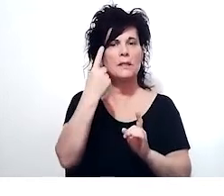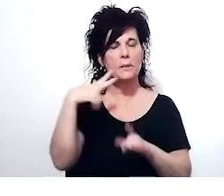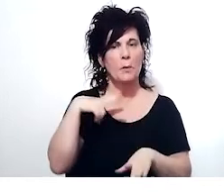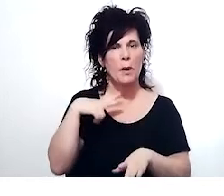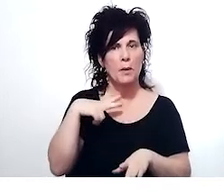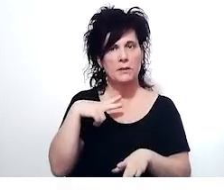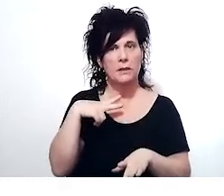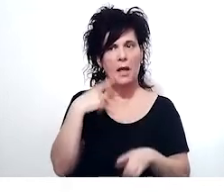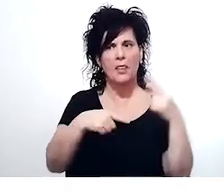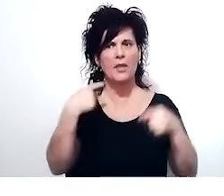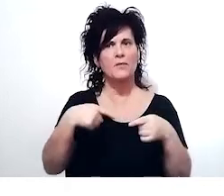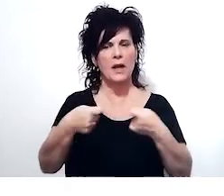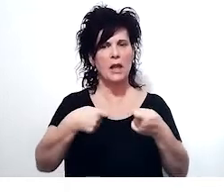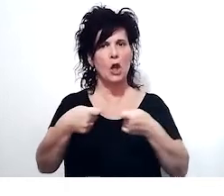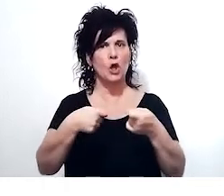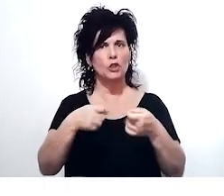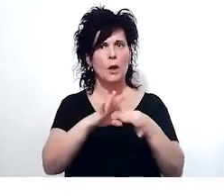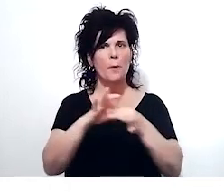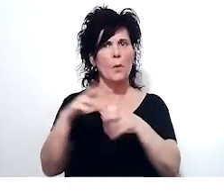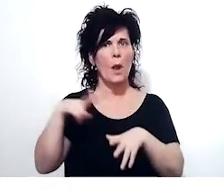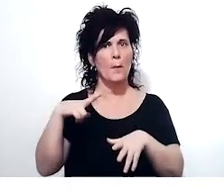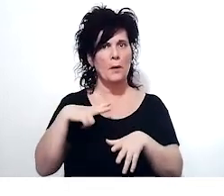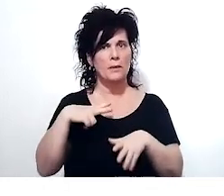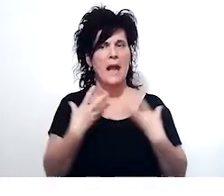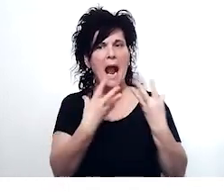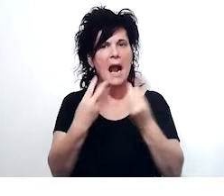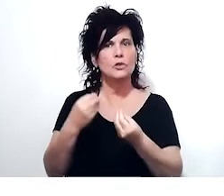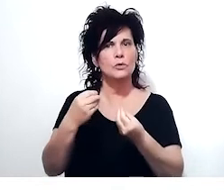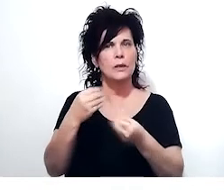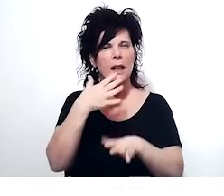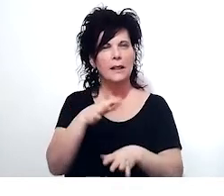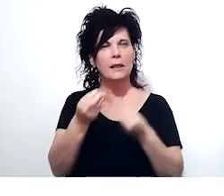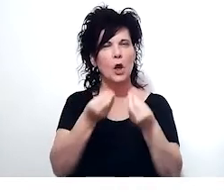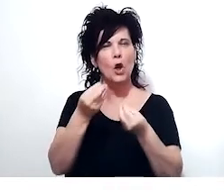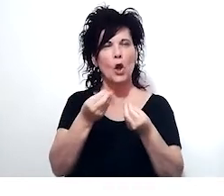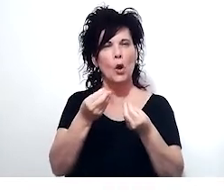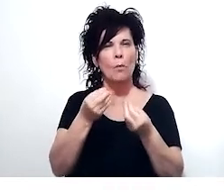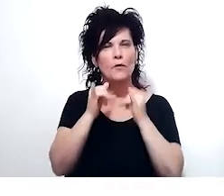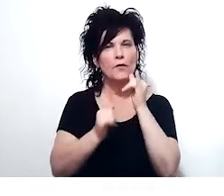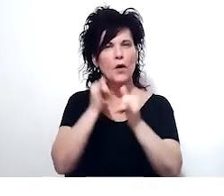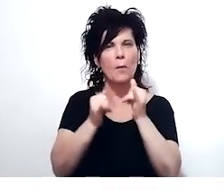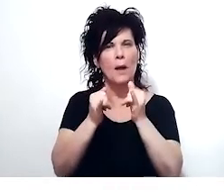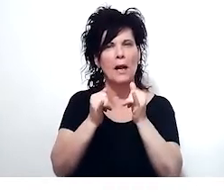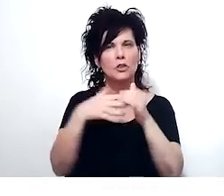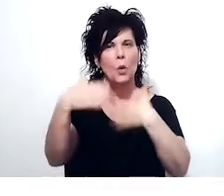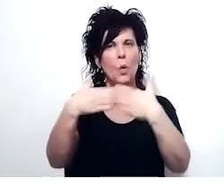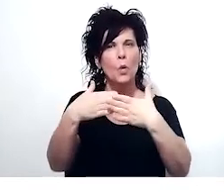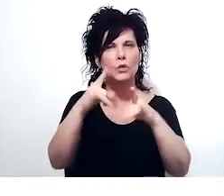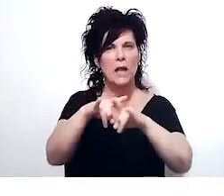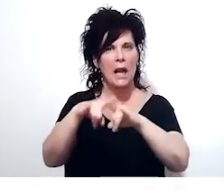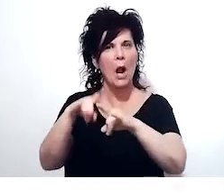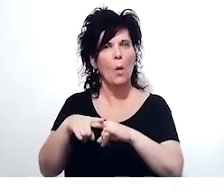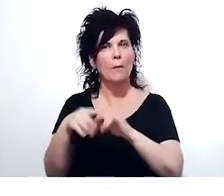privacidad, distintos controles sobre la privacidad, ayudan a entender cómo los datos son usados por la